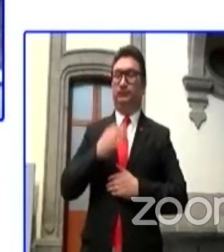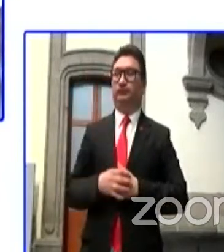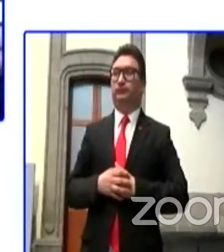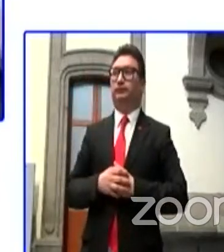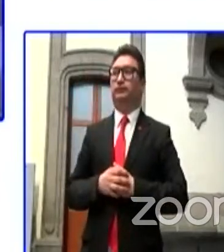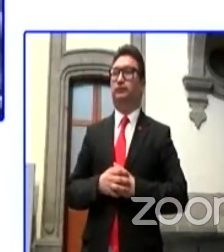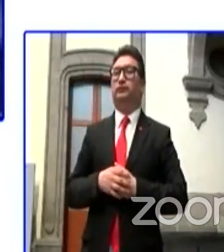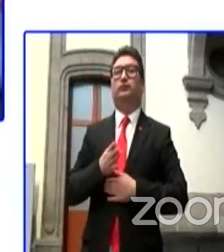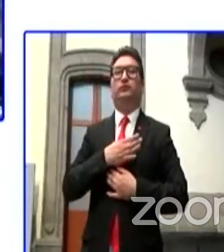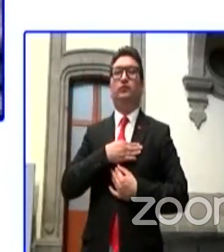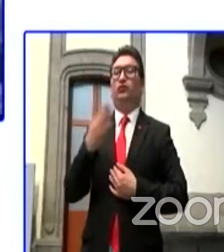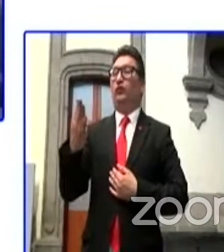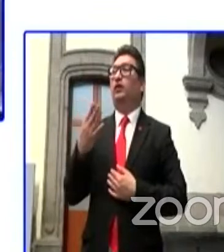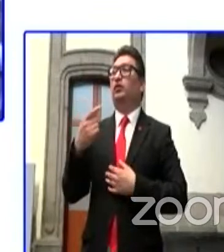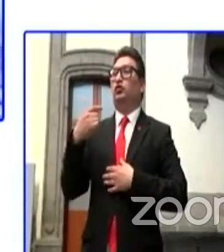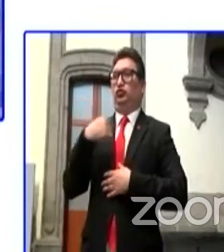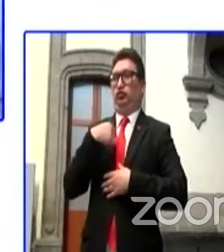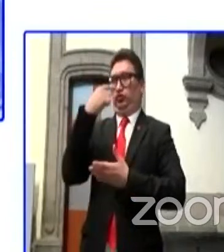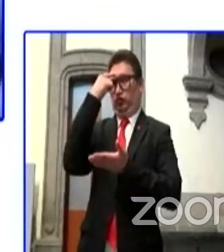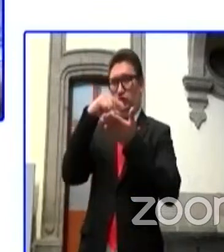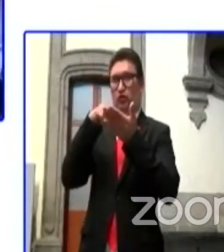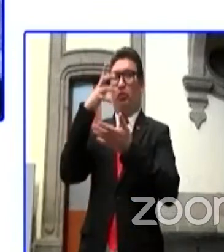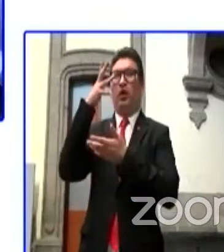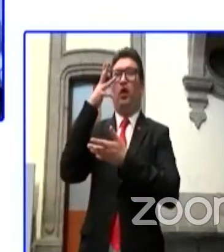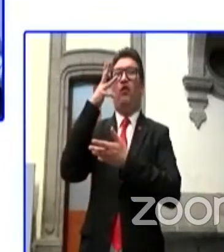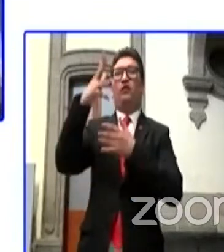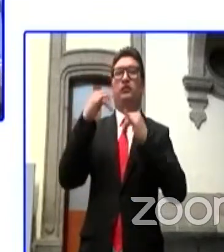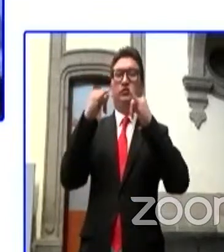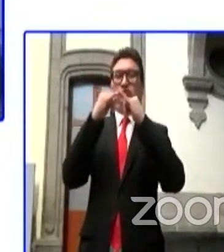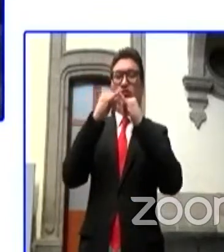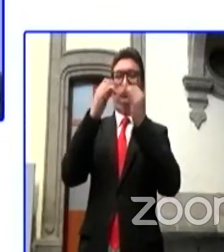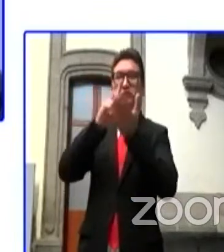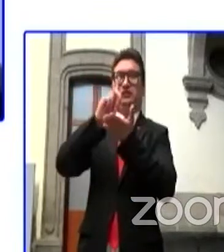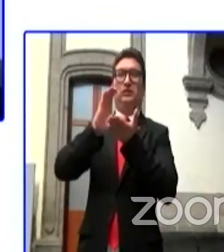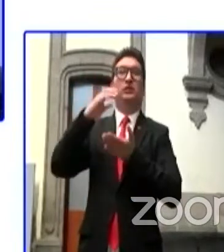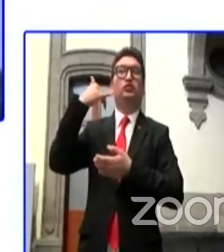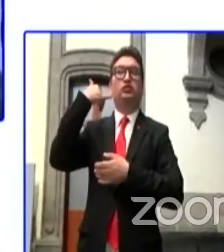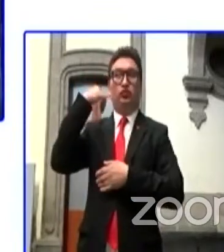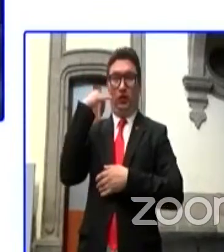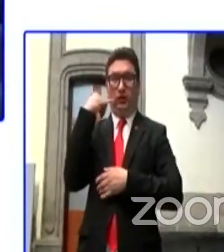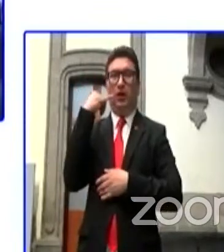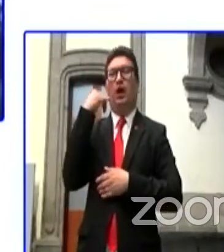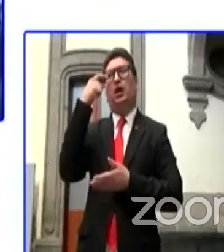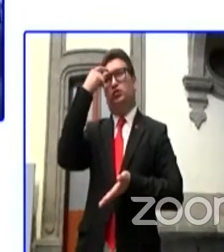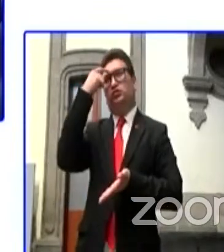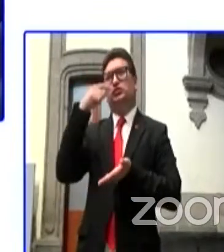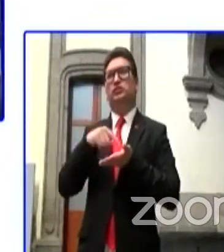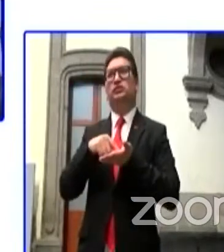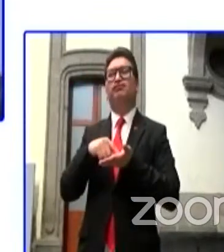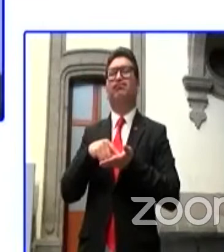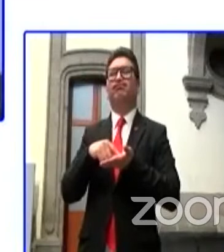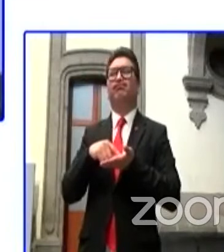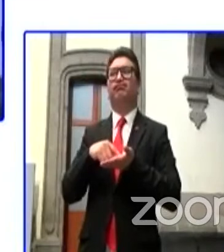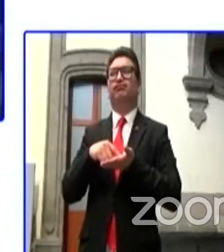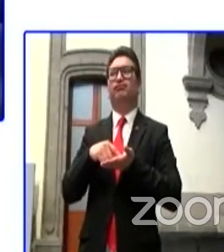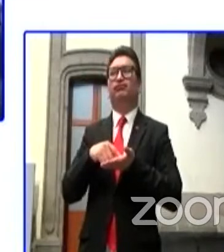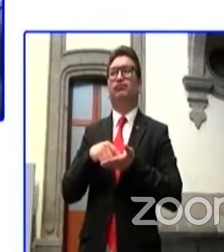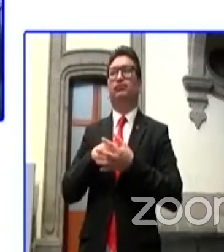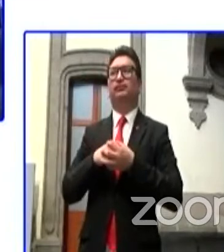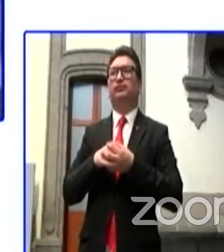Pues me parece que el reto del instituto en Yucatán es precisamente que